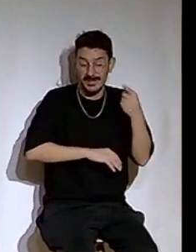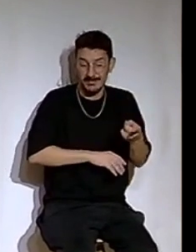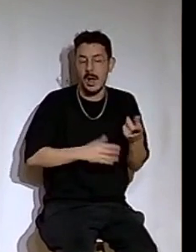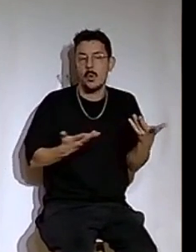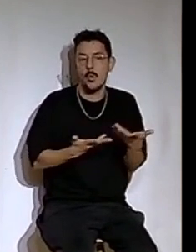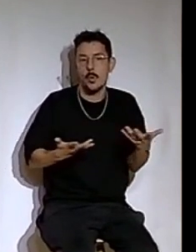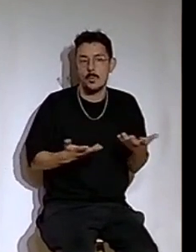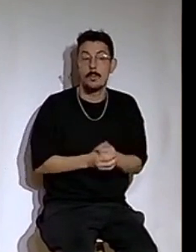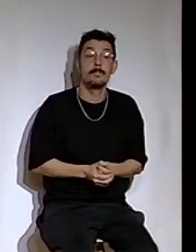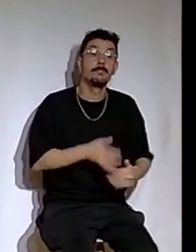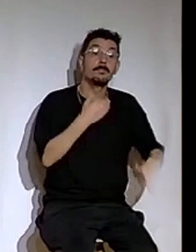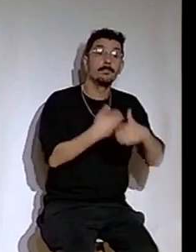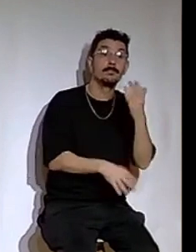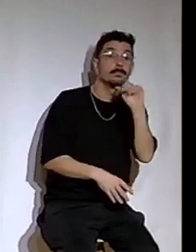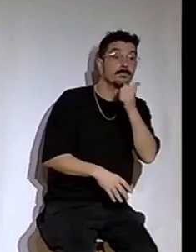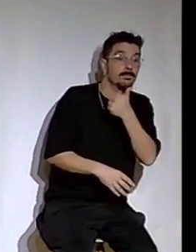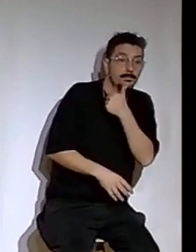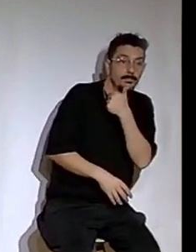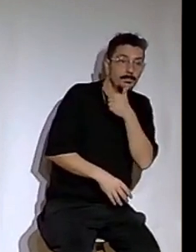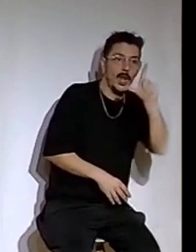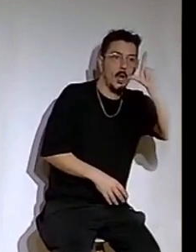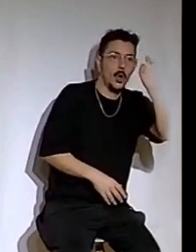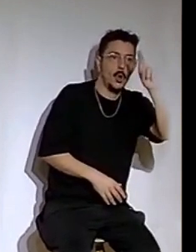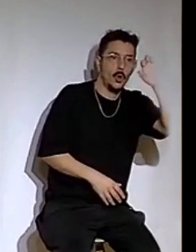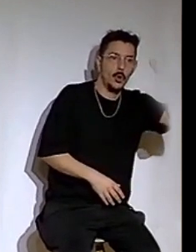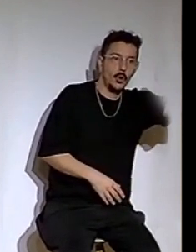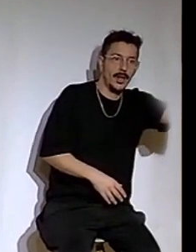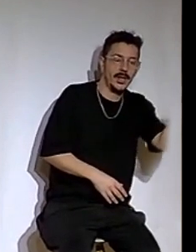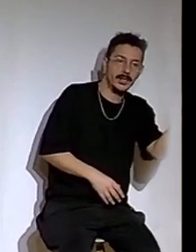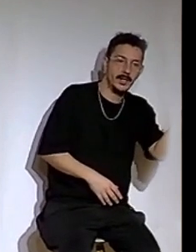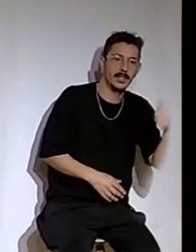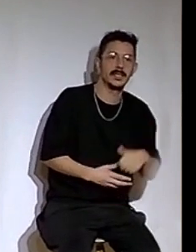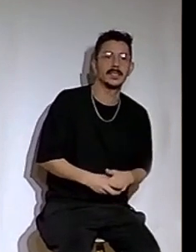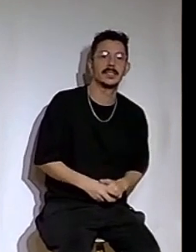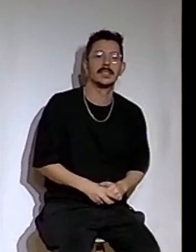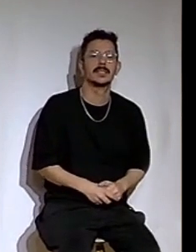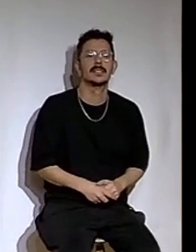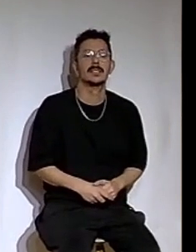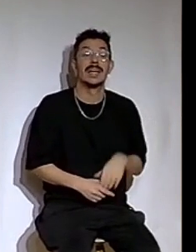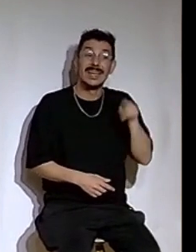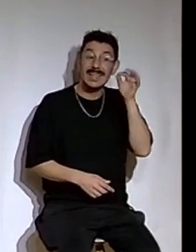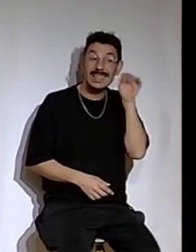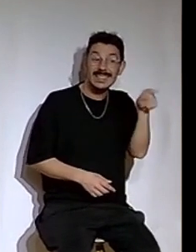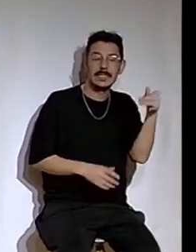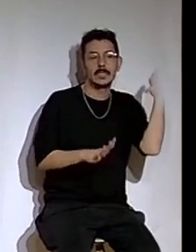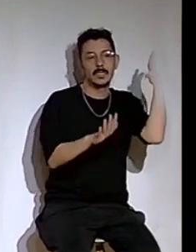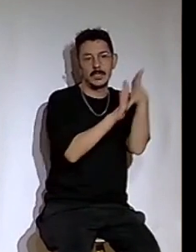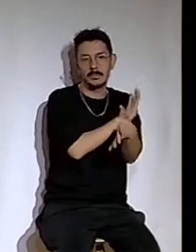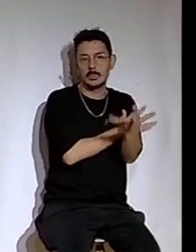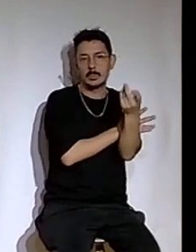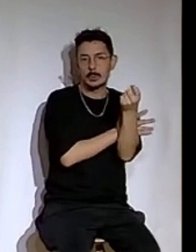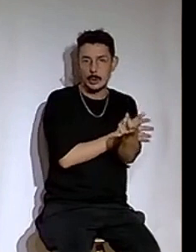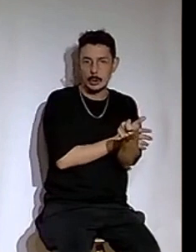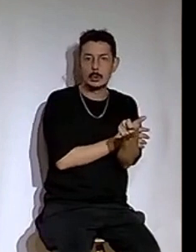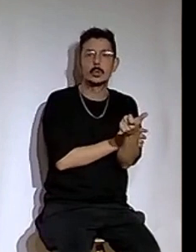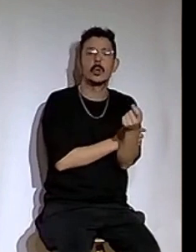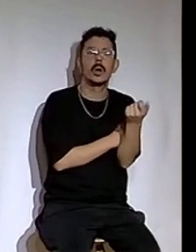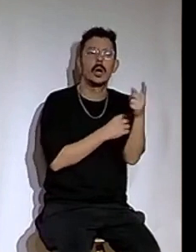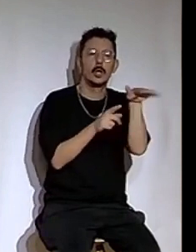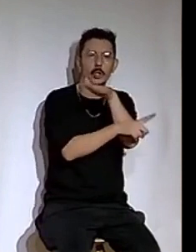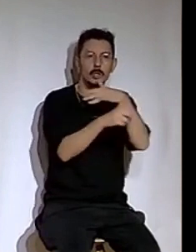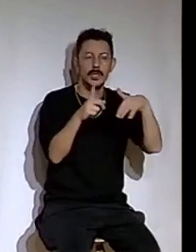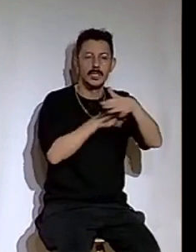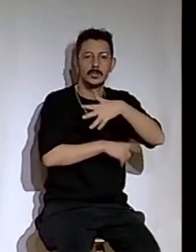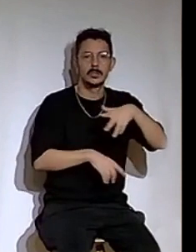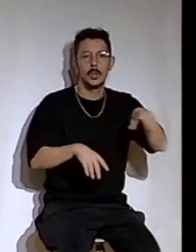de estas piezas dentro de la exposición y del bueno y que estas piezas vienen de una exposición anterior